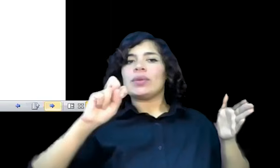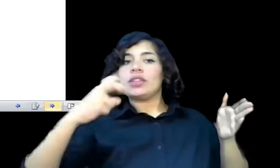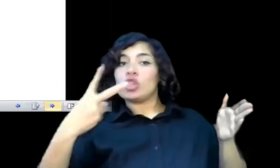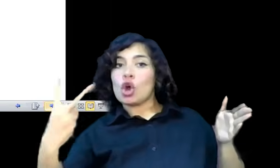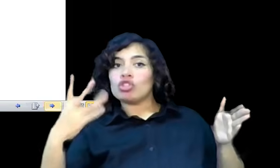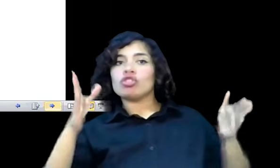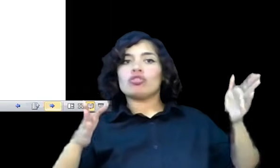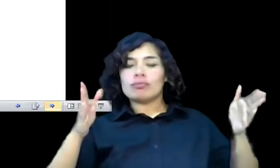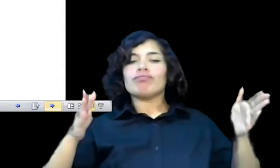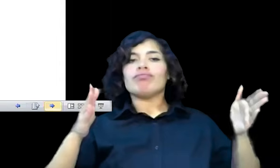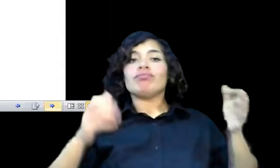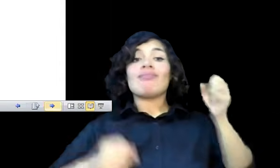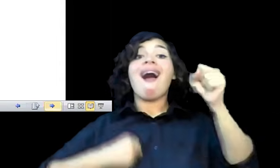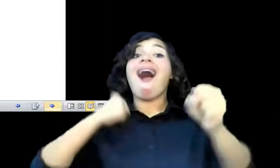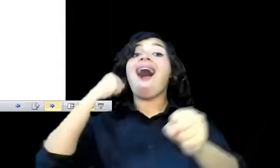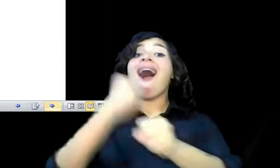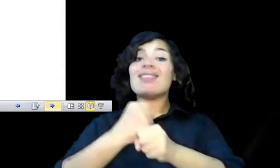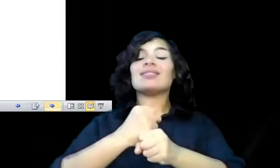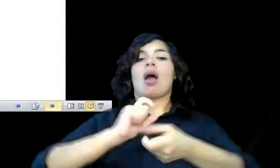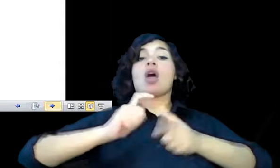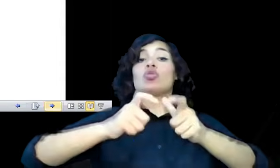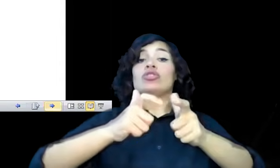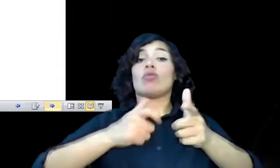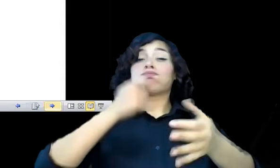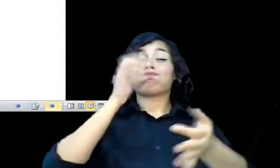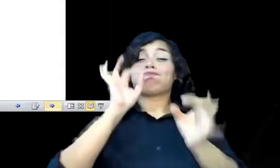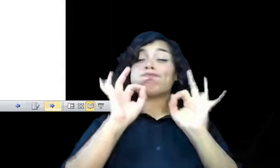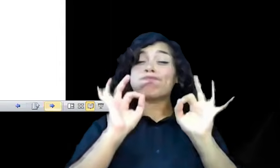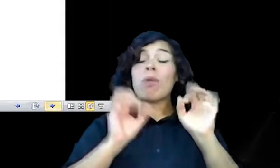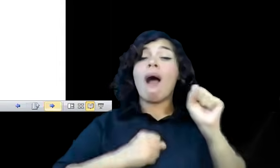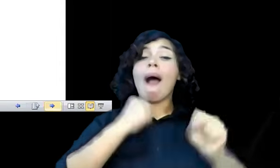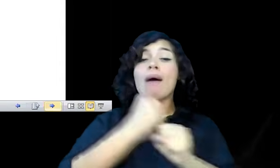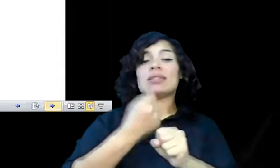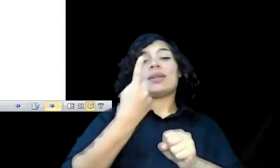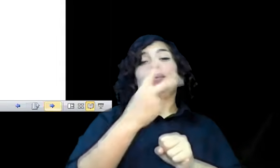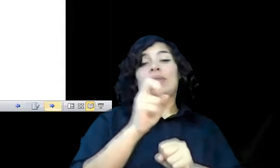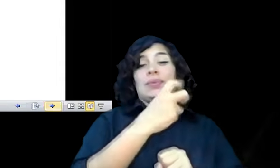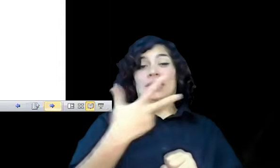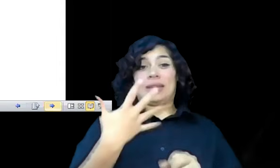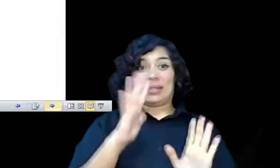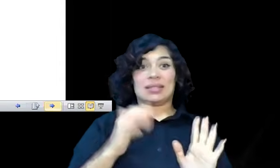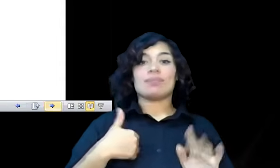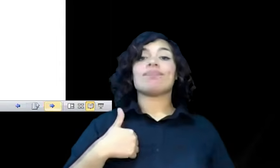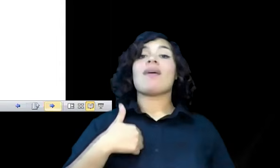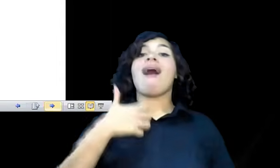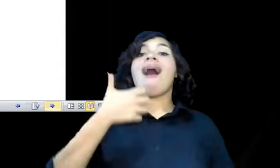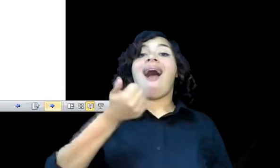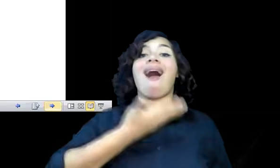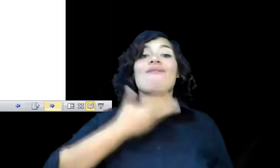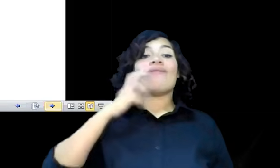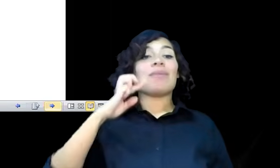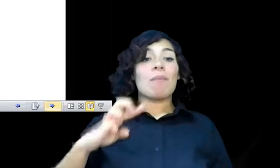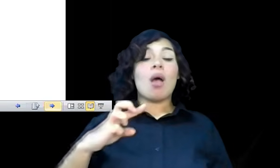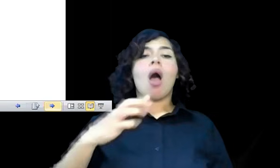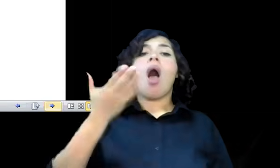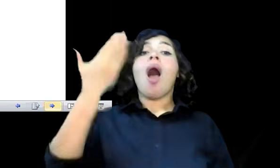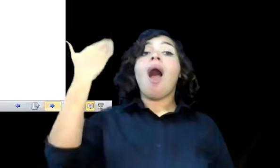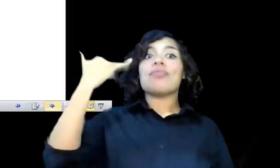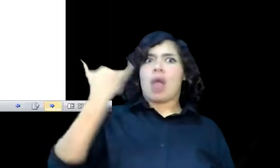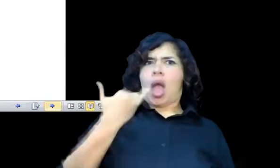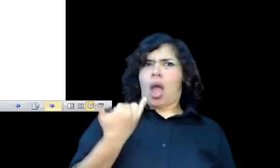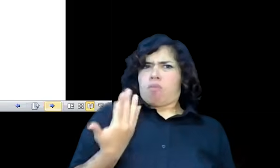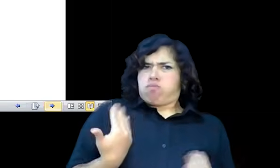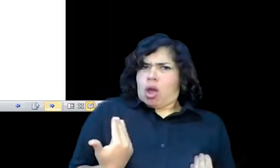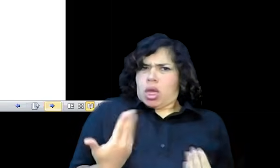hasta el 31/12 del 2023. AFIP tenía, sí, la potestad de anular